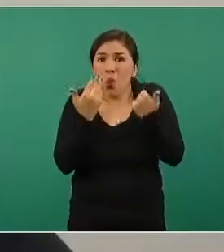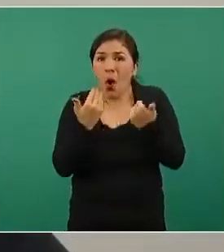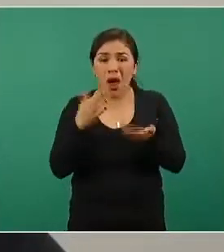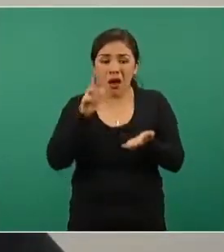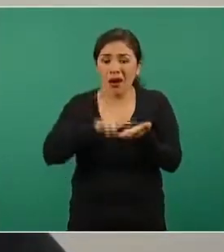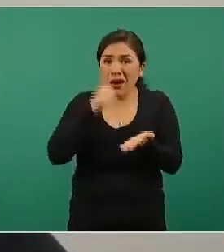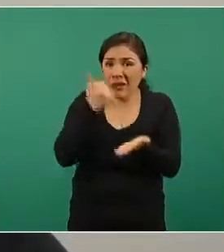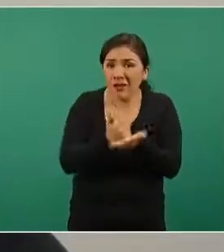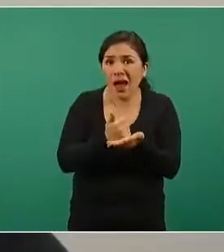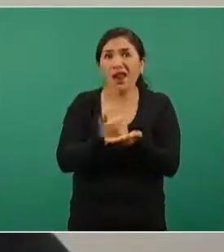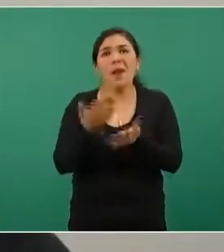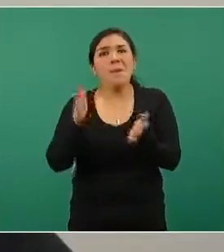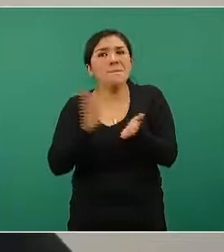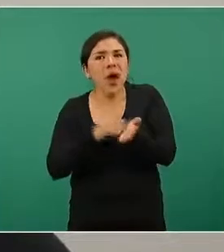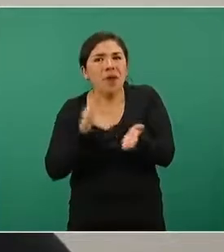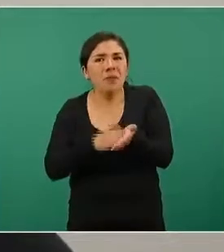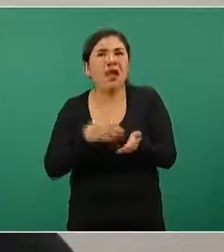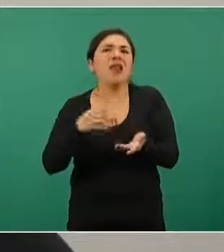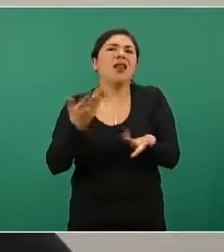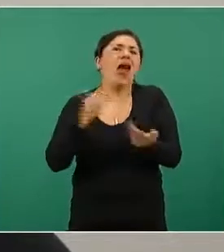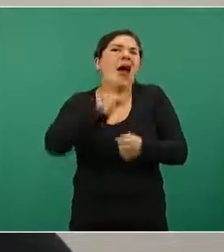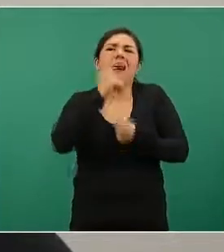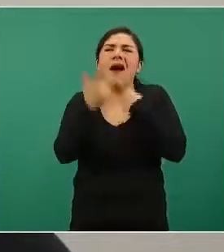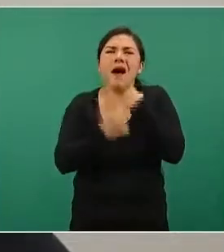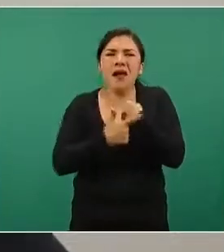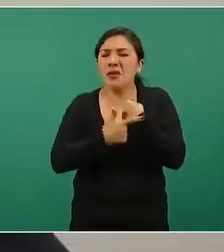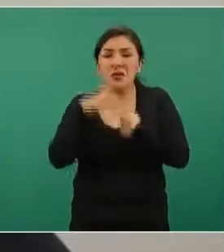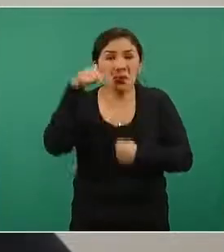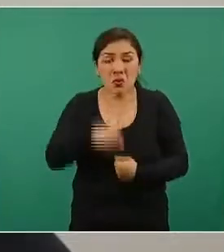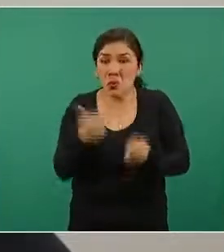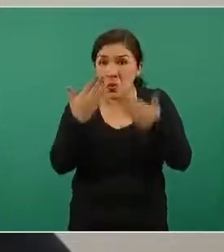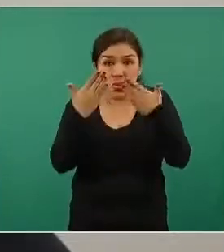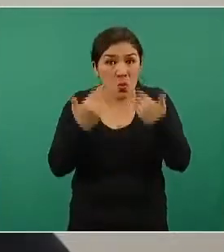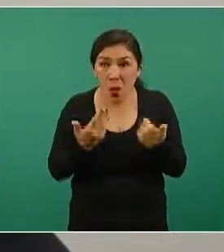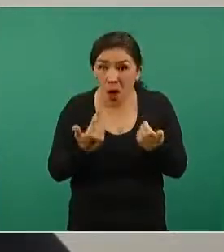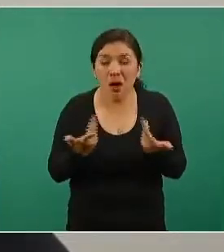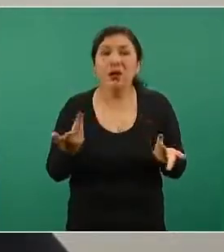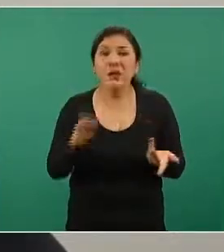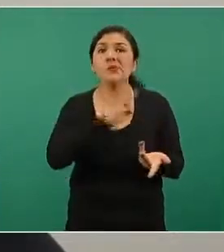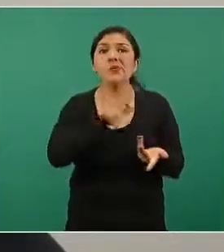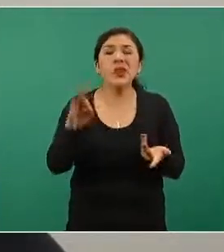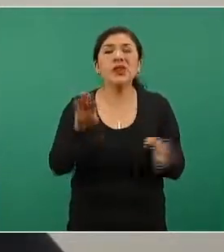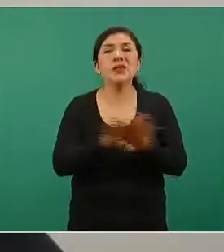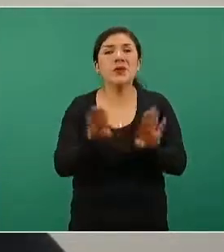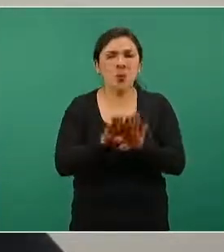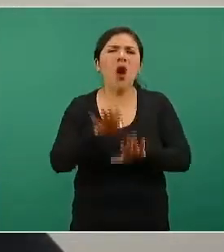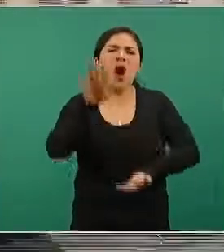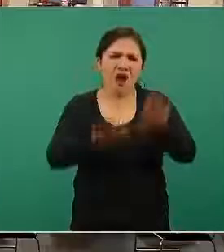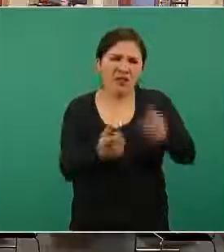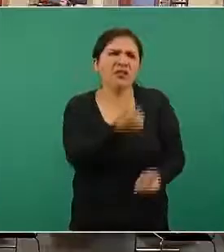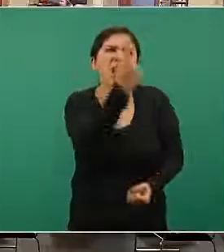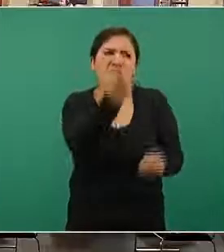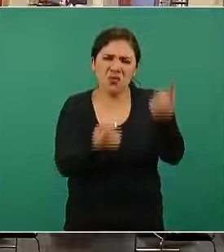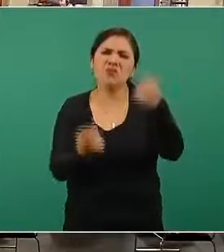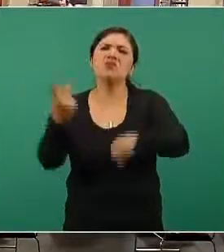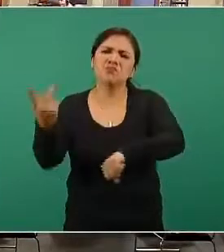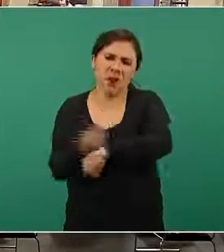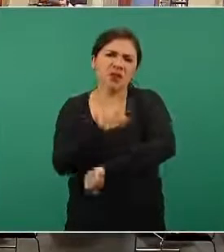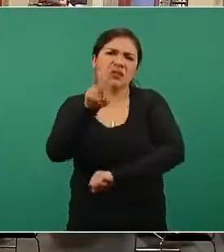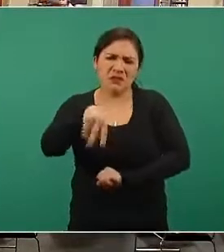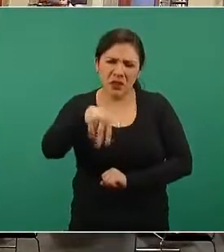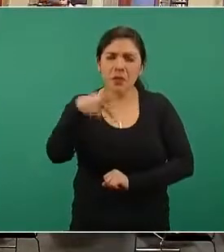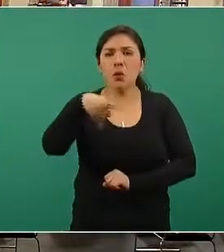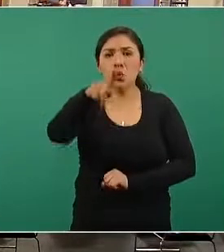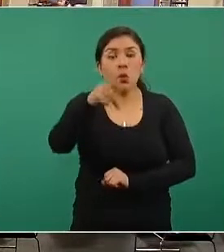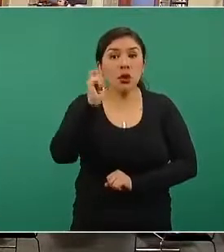de identificación, ninguno de los que se generan en México, y esto pudiera obviamente pasar o suceder, pero usted es una